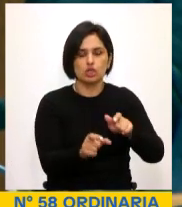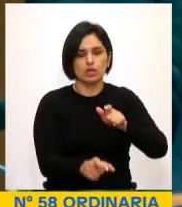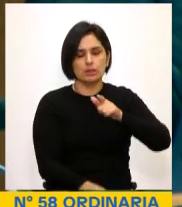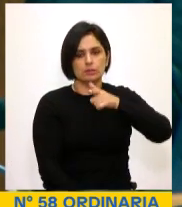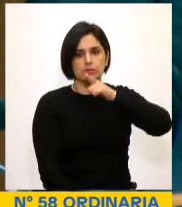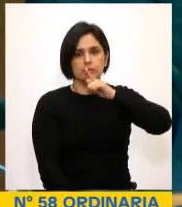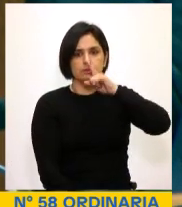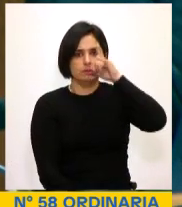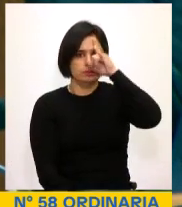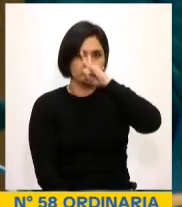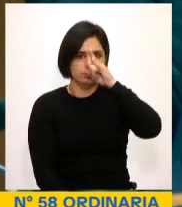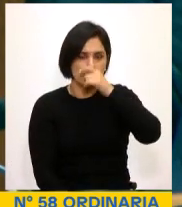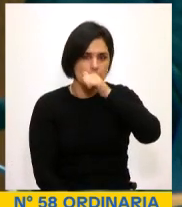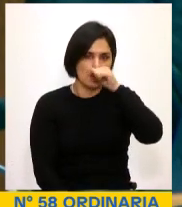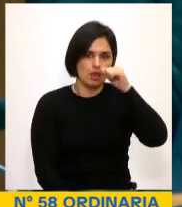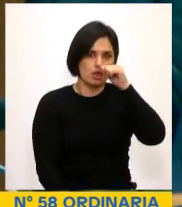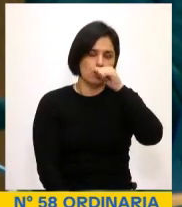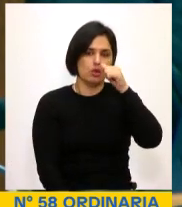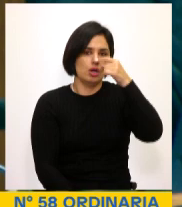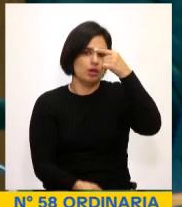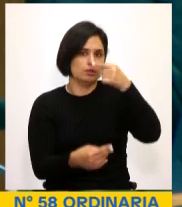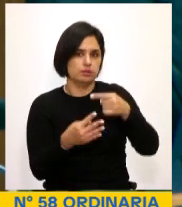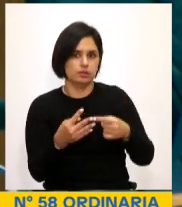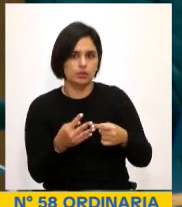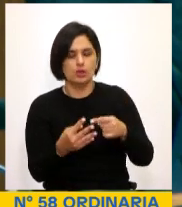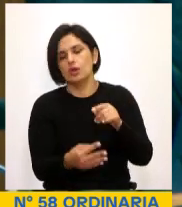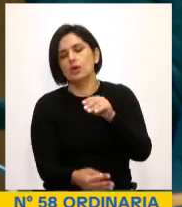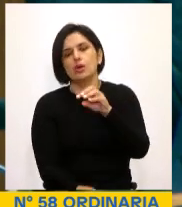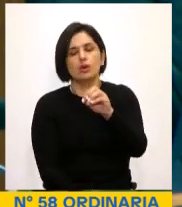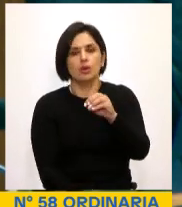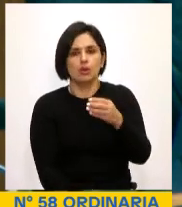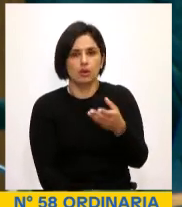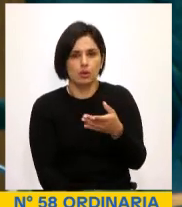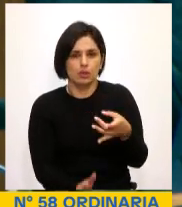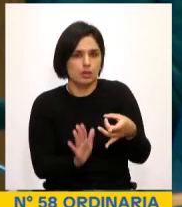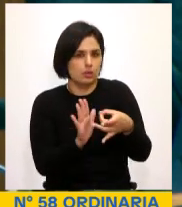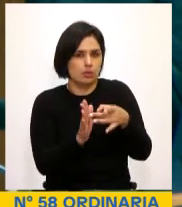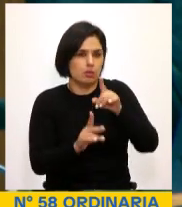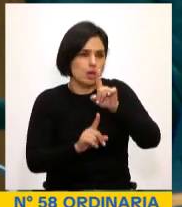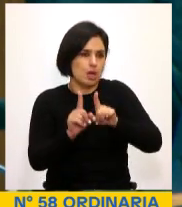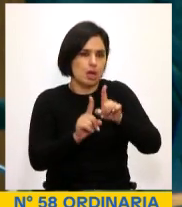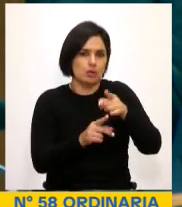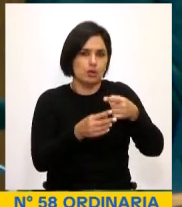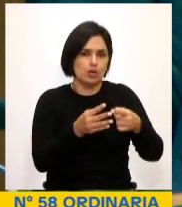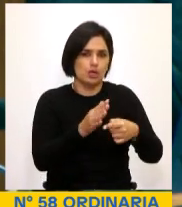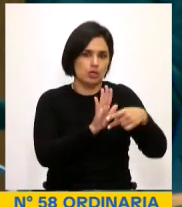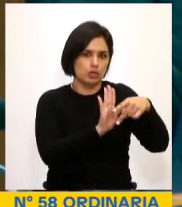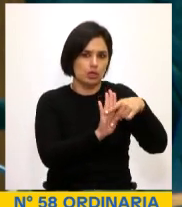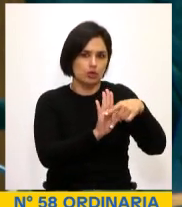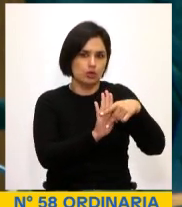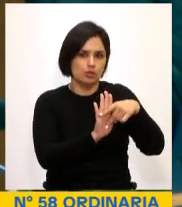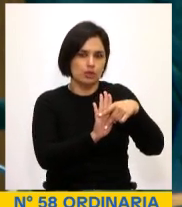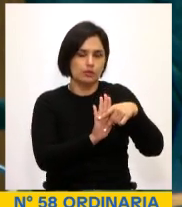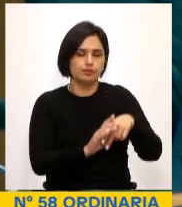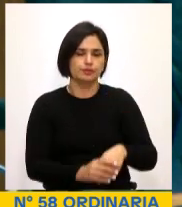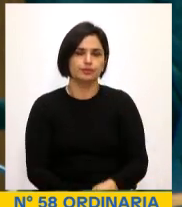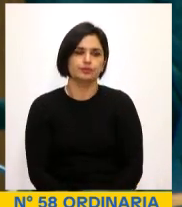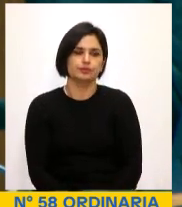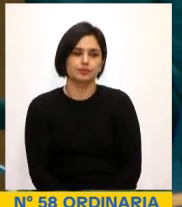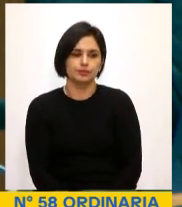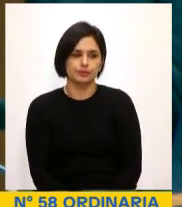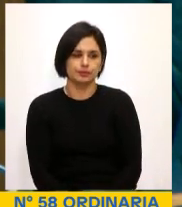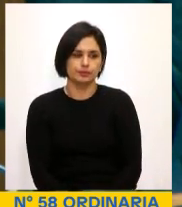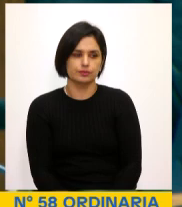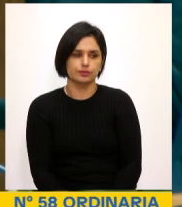influencia del alcohol o de droga o en estado deidad o que incumplan alguna de las otras normas establecidas en el